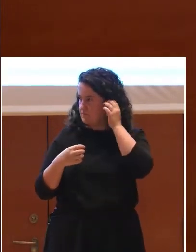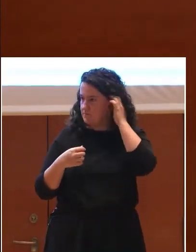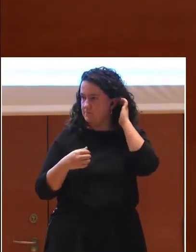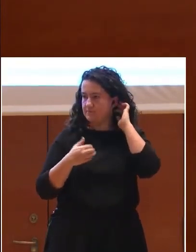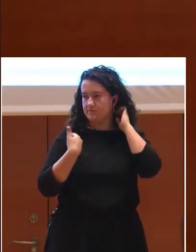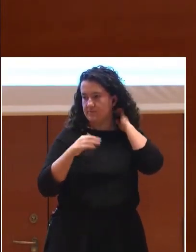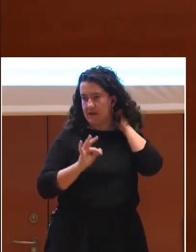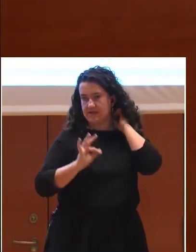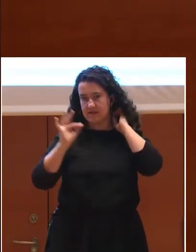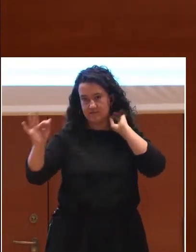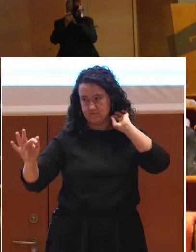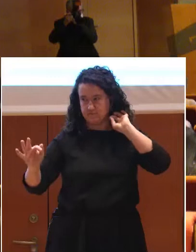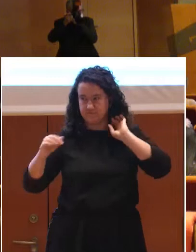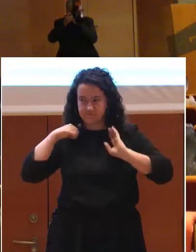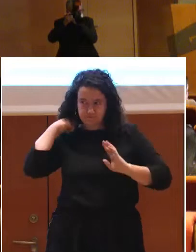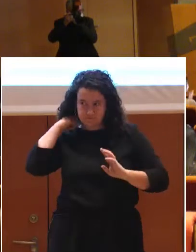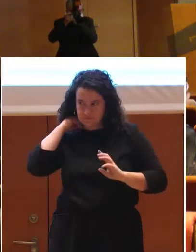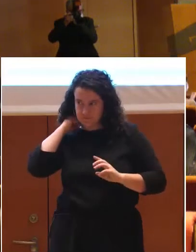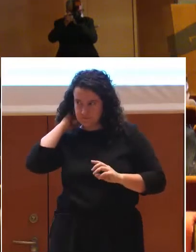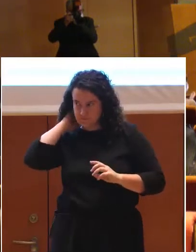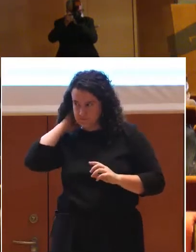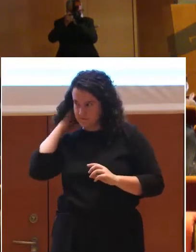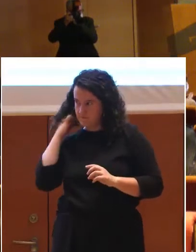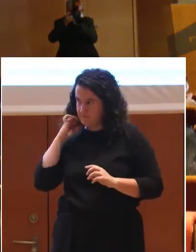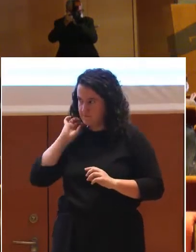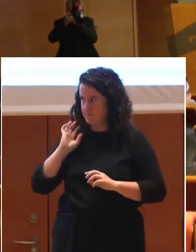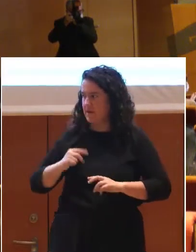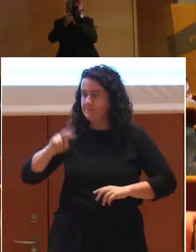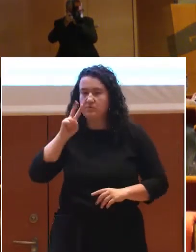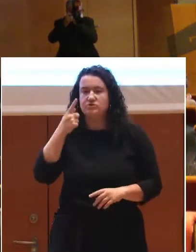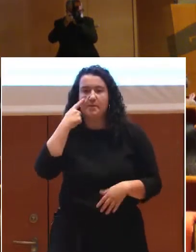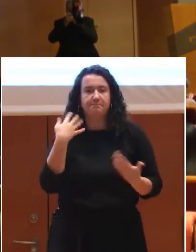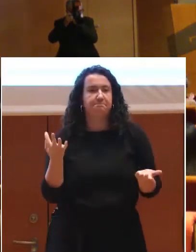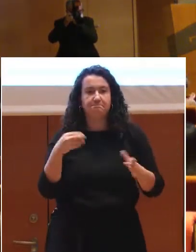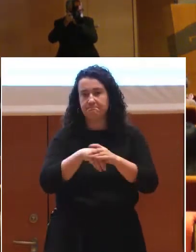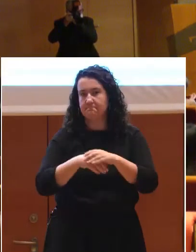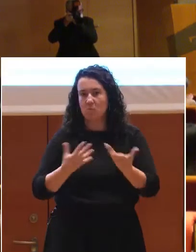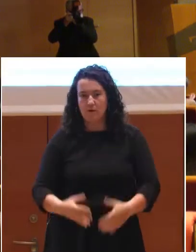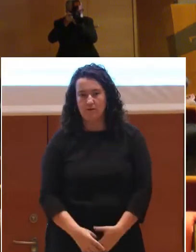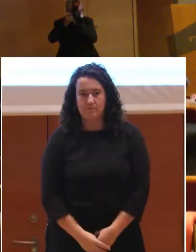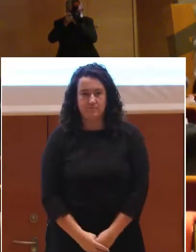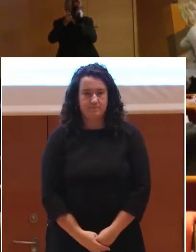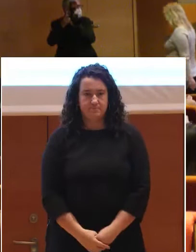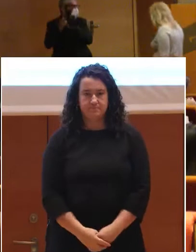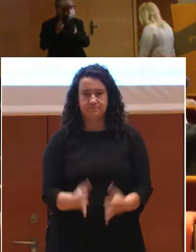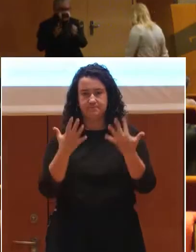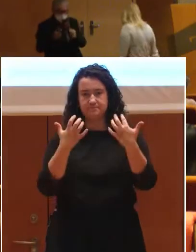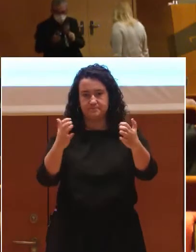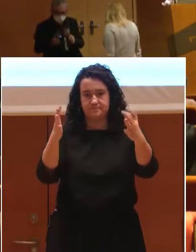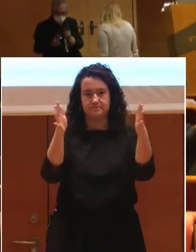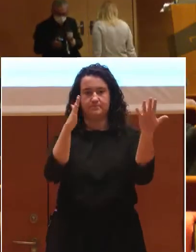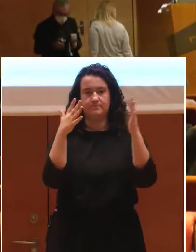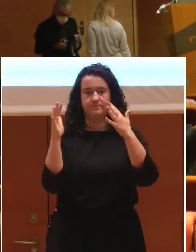expresaré Morea echa mirarían God yo dicto el micrófono cuando